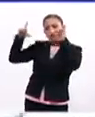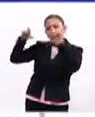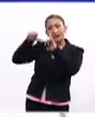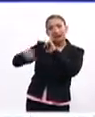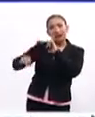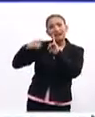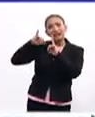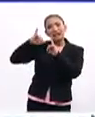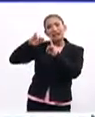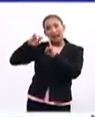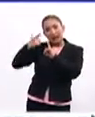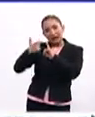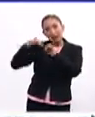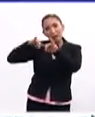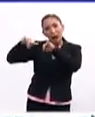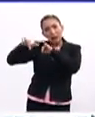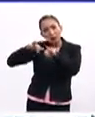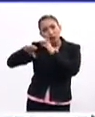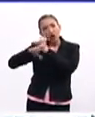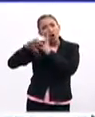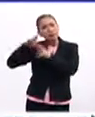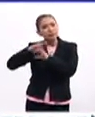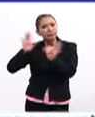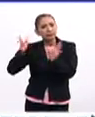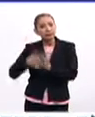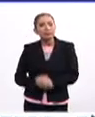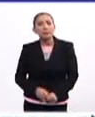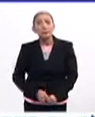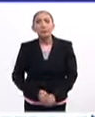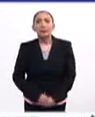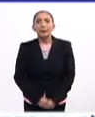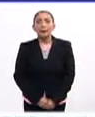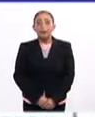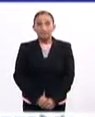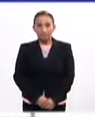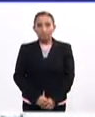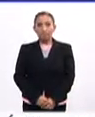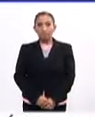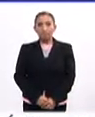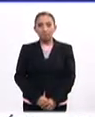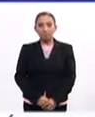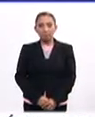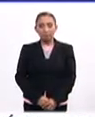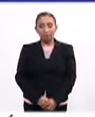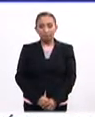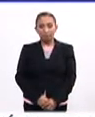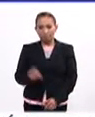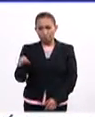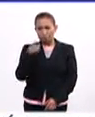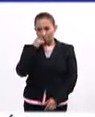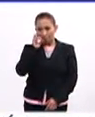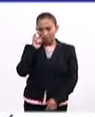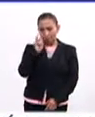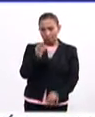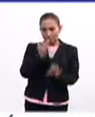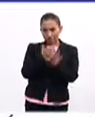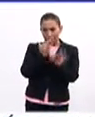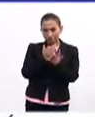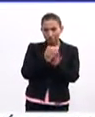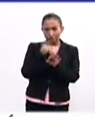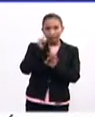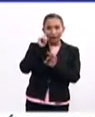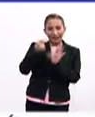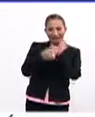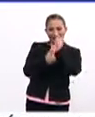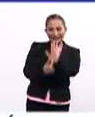de del INEGI, cosas así, ¿no? Por el estilo. Claro. Bueno, pues de acuerdo a lo que estamos viendo en este momento,